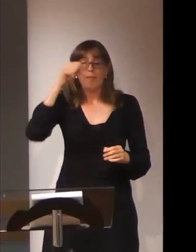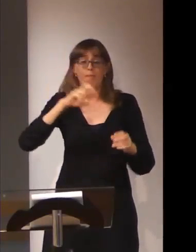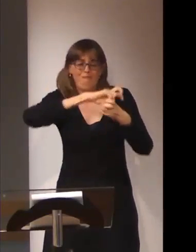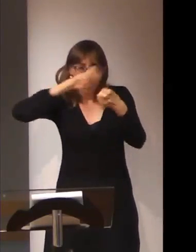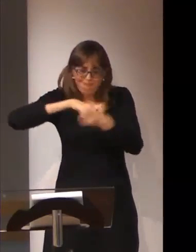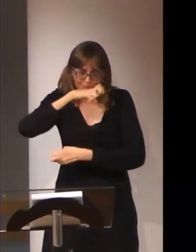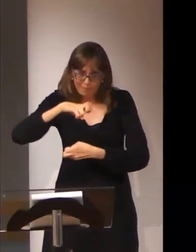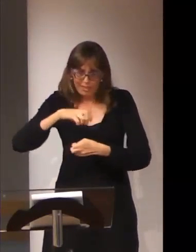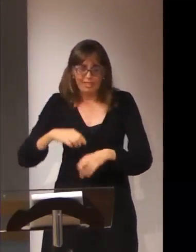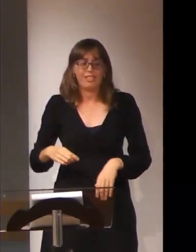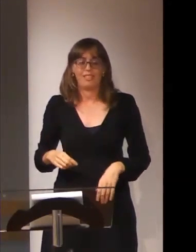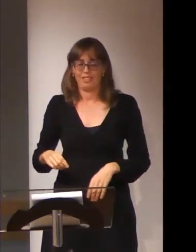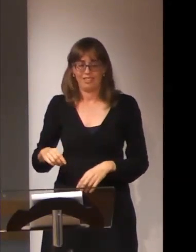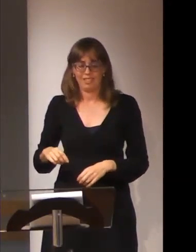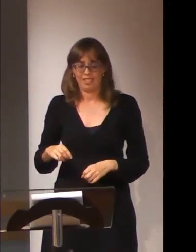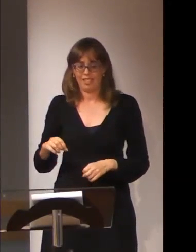impartida,